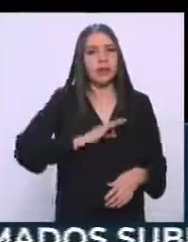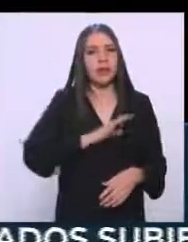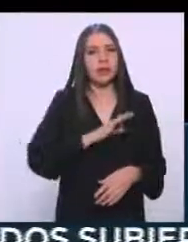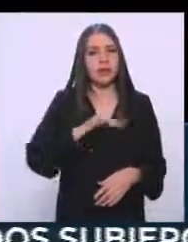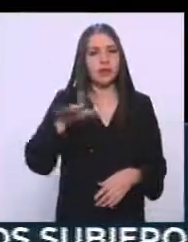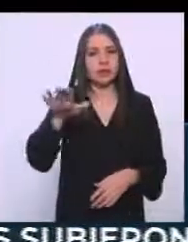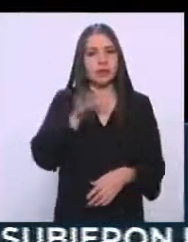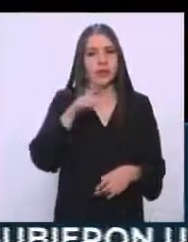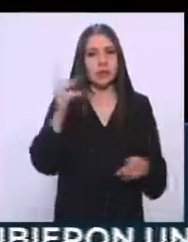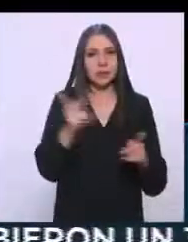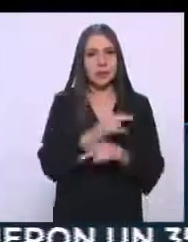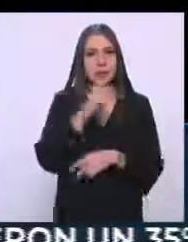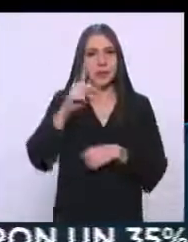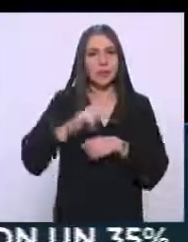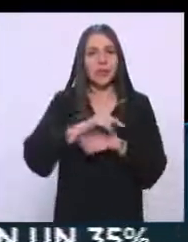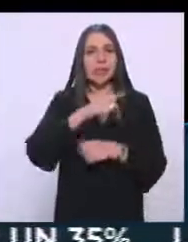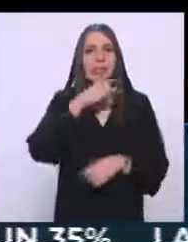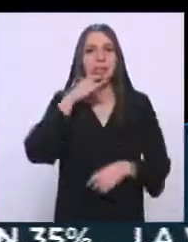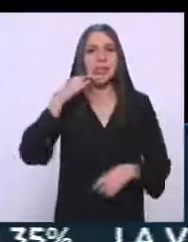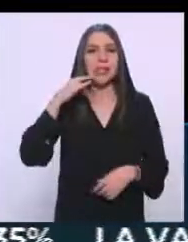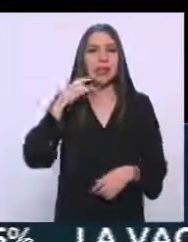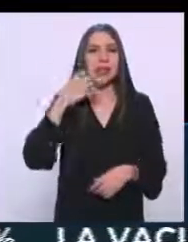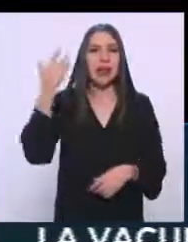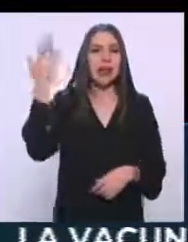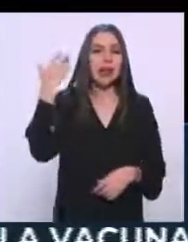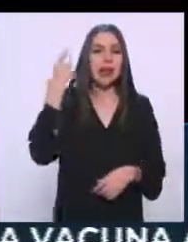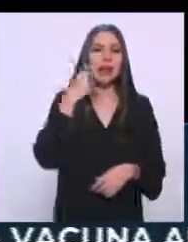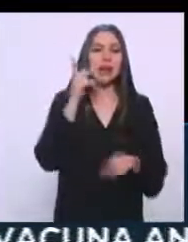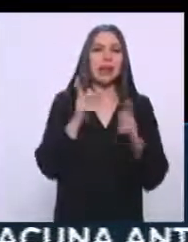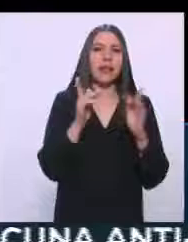Chile hablábamos la semana pasada que se crea un puente de colaboración